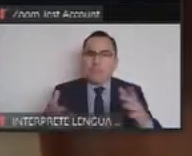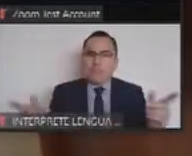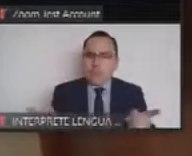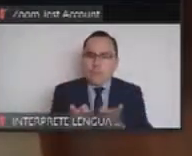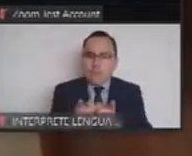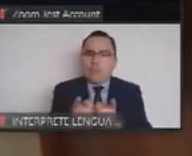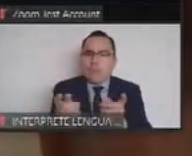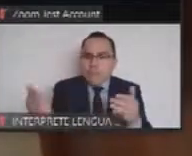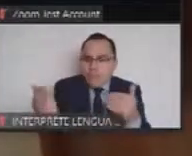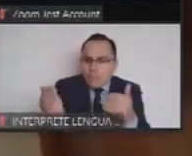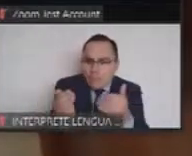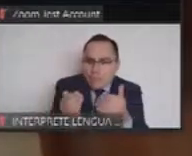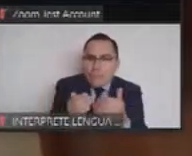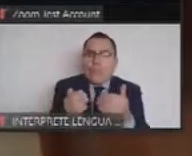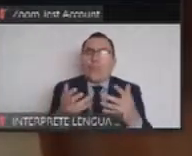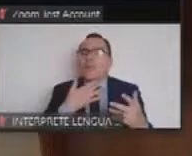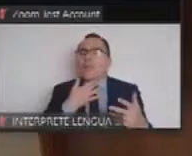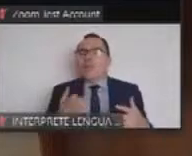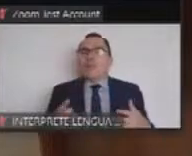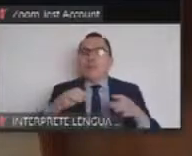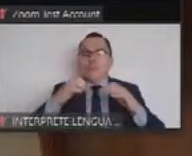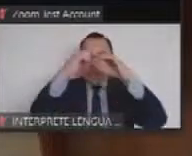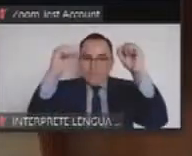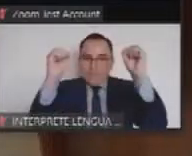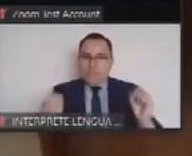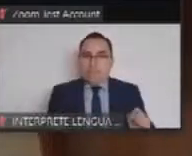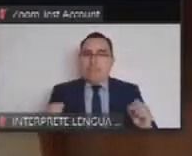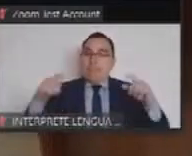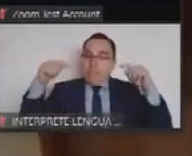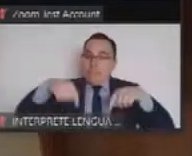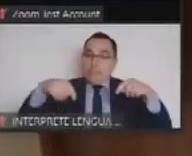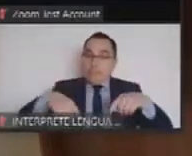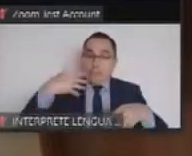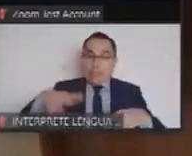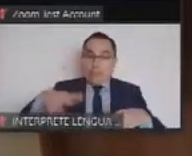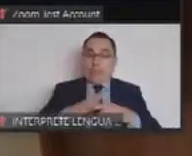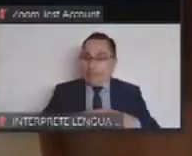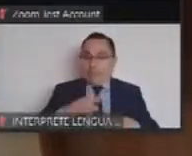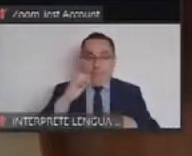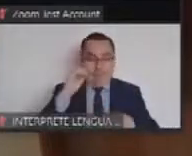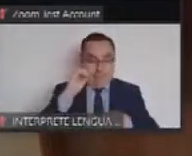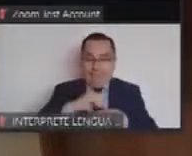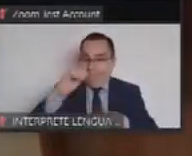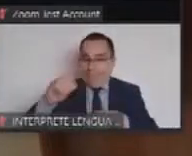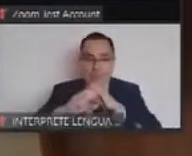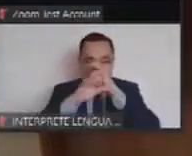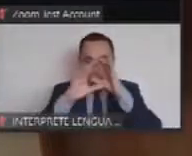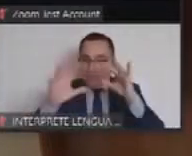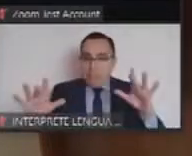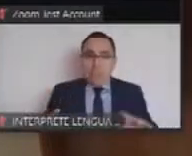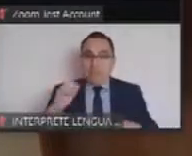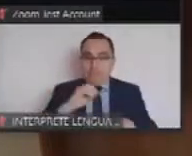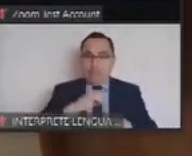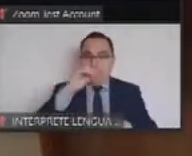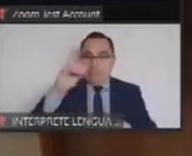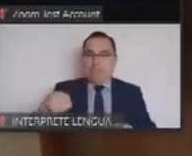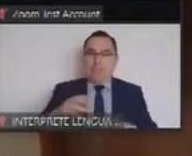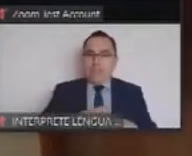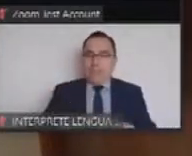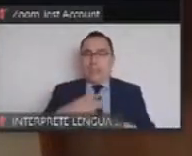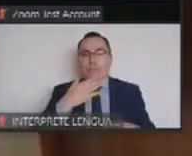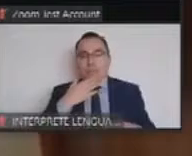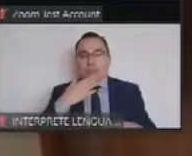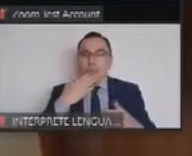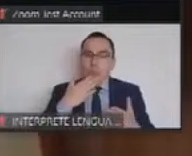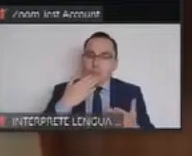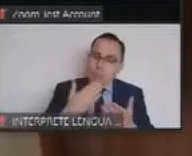evidentemente, porque el sistema pide de manera expresa y con sanción de nulidad las más de